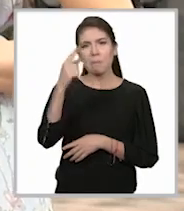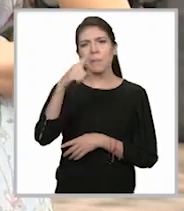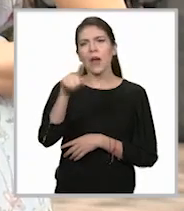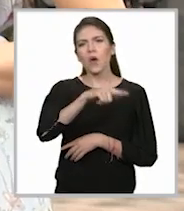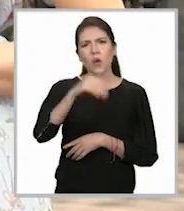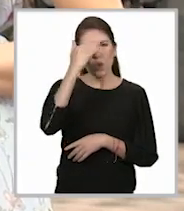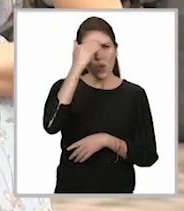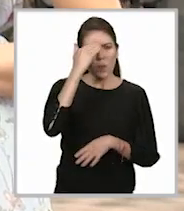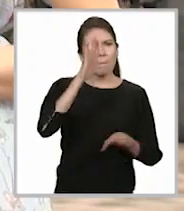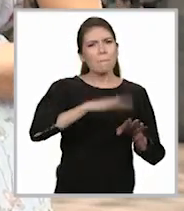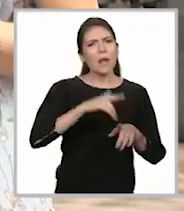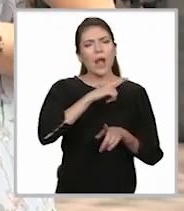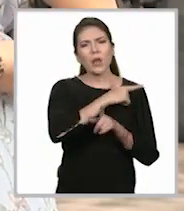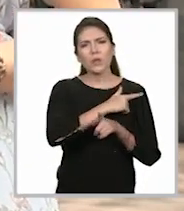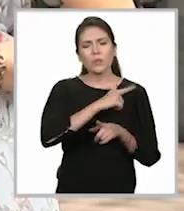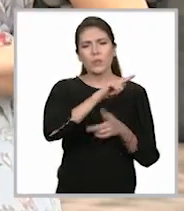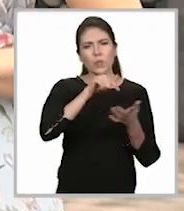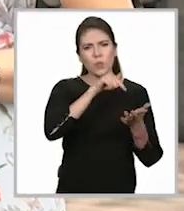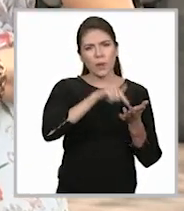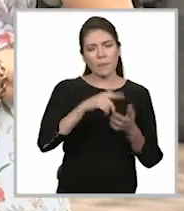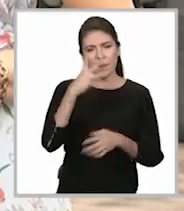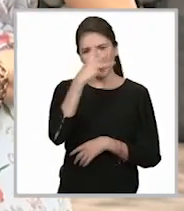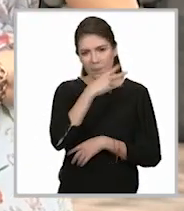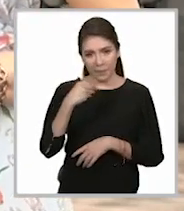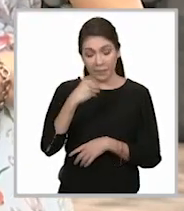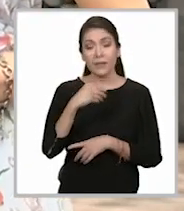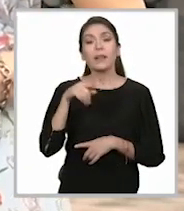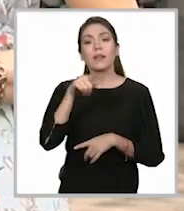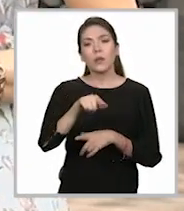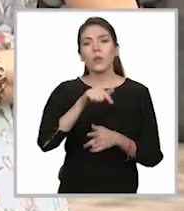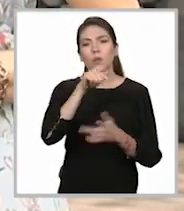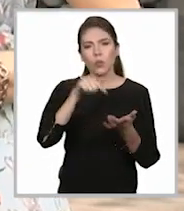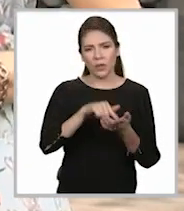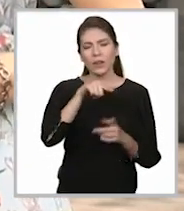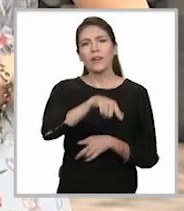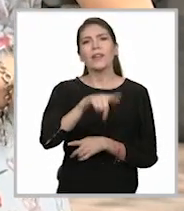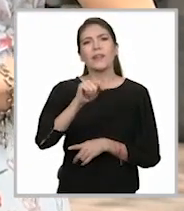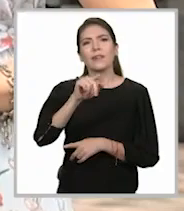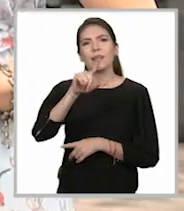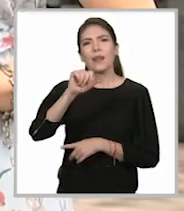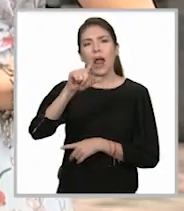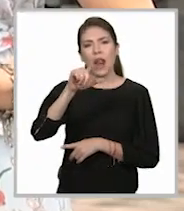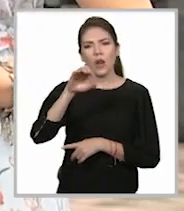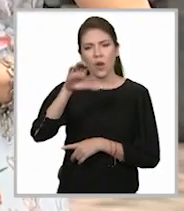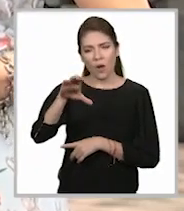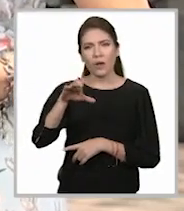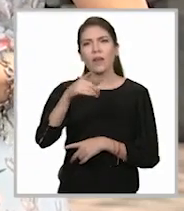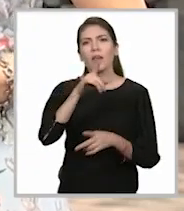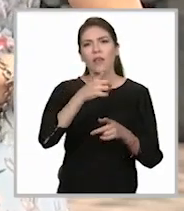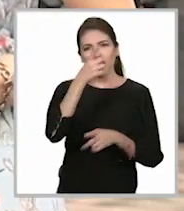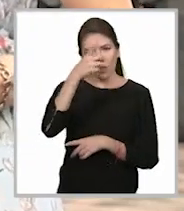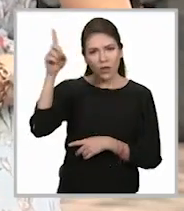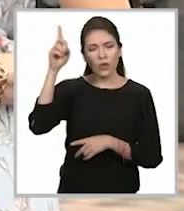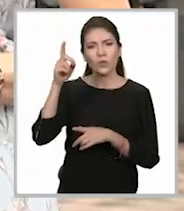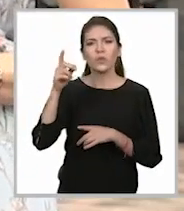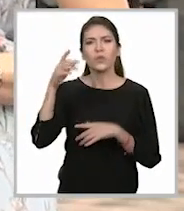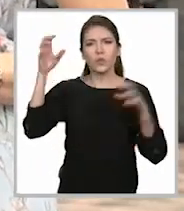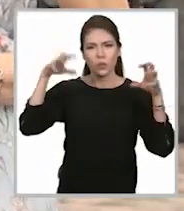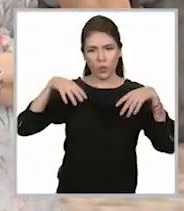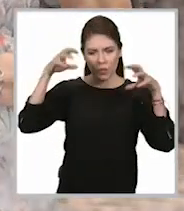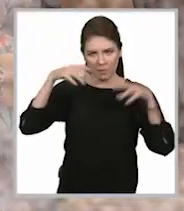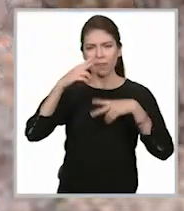sus territorios de placer. Esta vez a través del monolito conocido como Tlaloc, dios de la lluvia. Vamos a